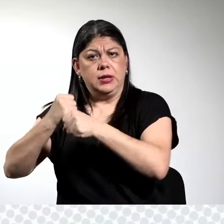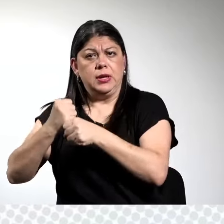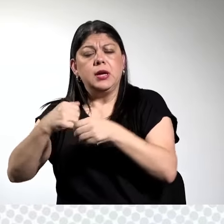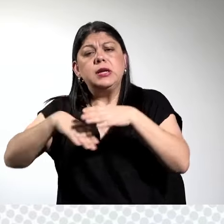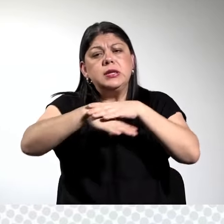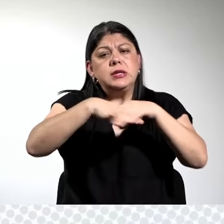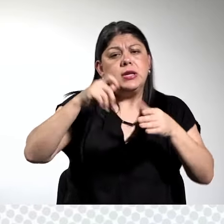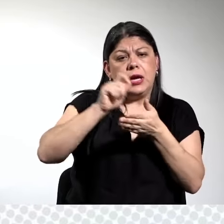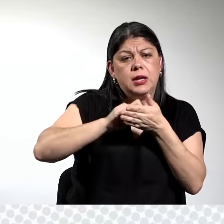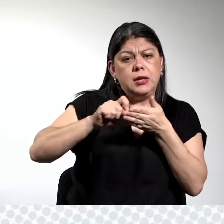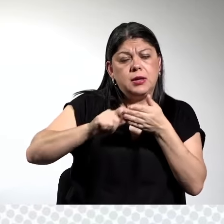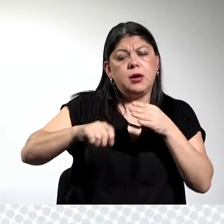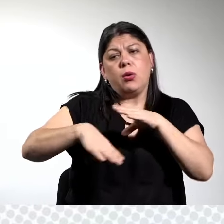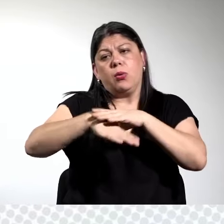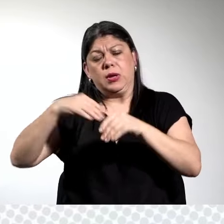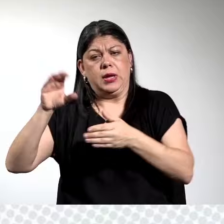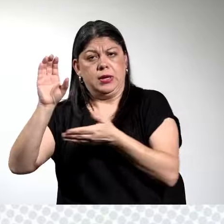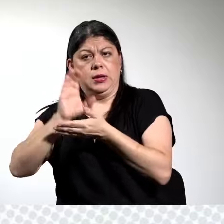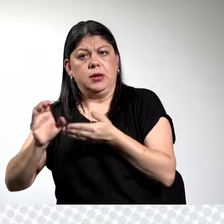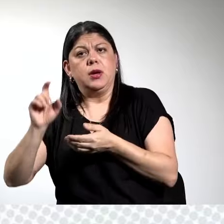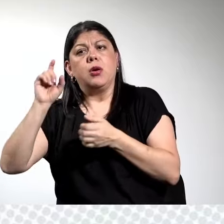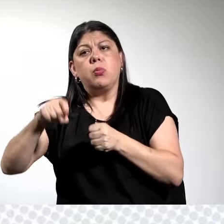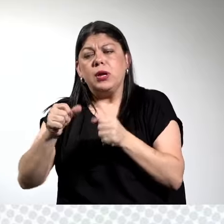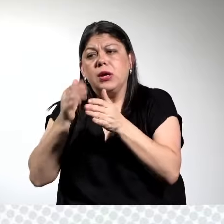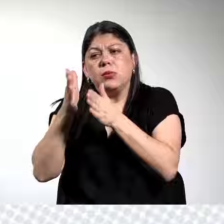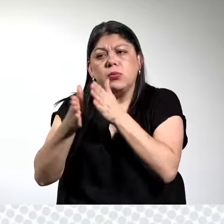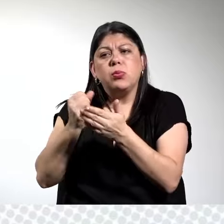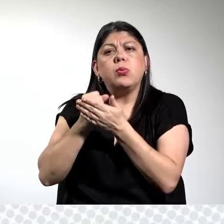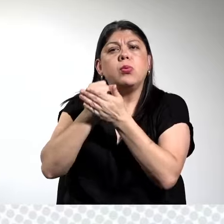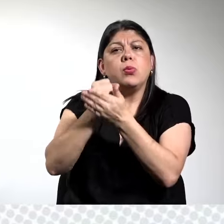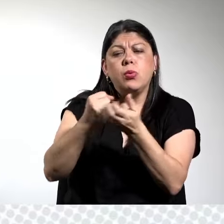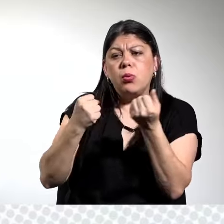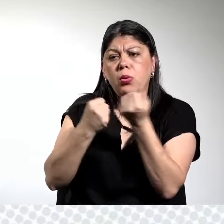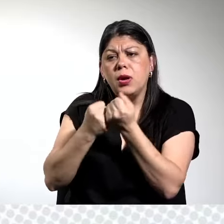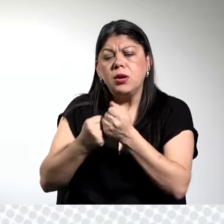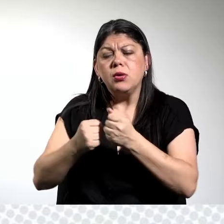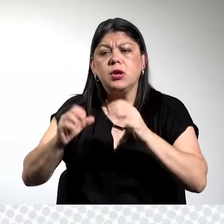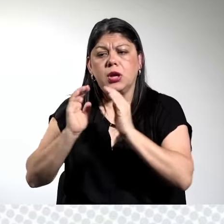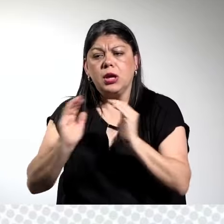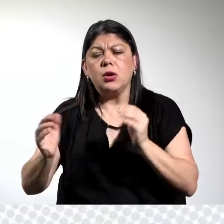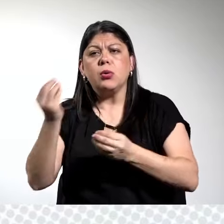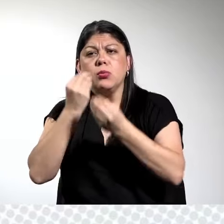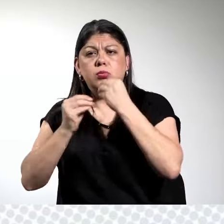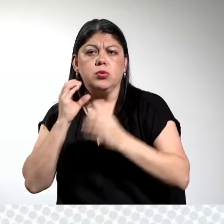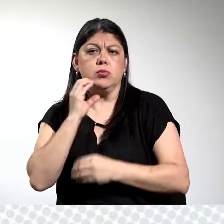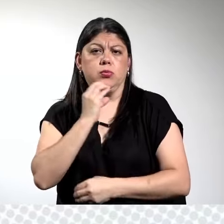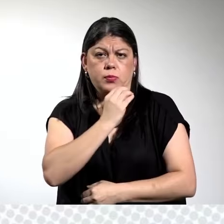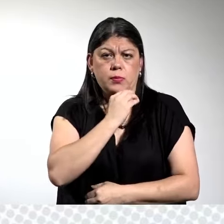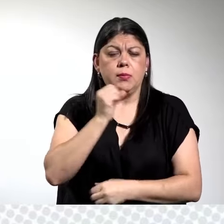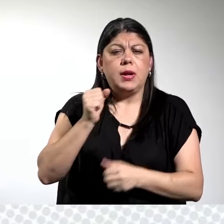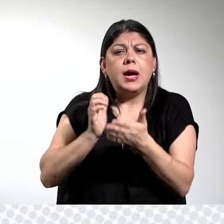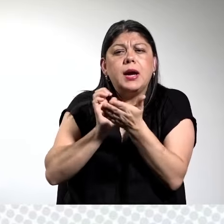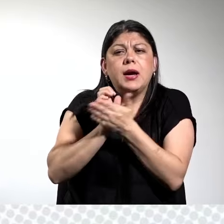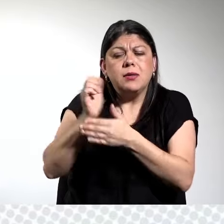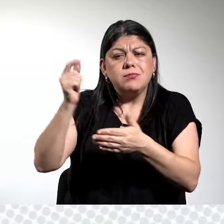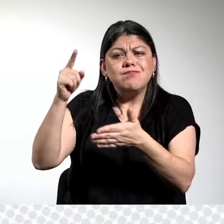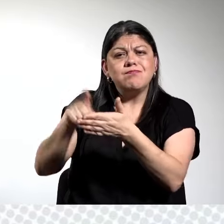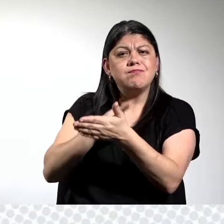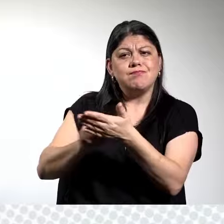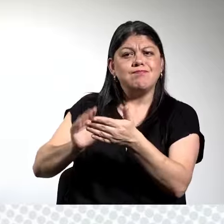de la escuela antes o si salen del colegio antes, tengan quien les pueda ayudar a cuidarlos, que haya lavanderías, que haya comedores y que se ataque precisamente